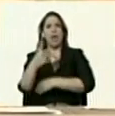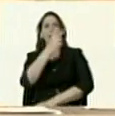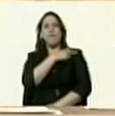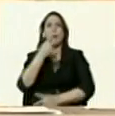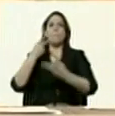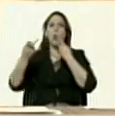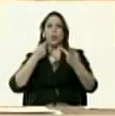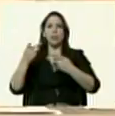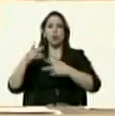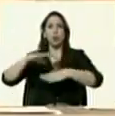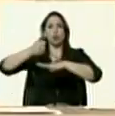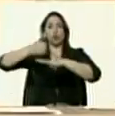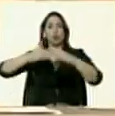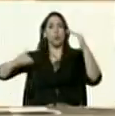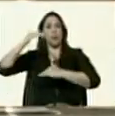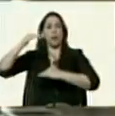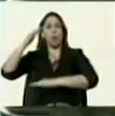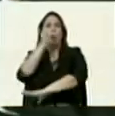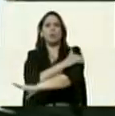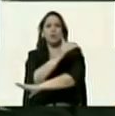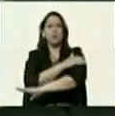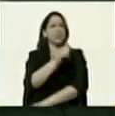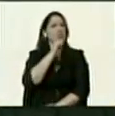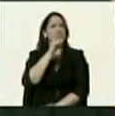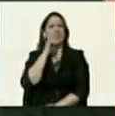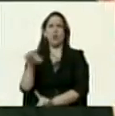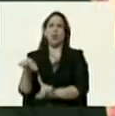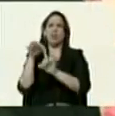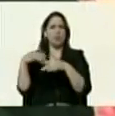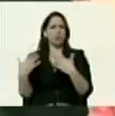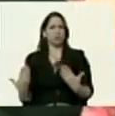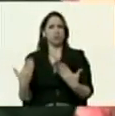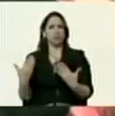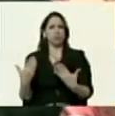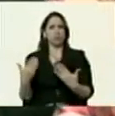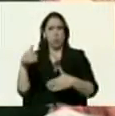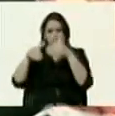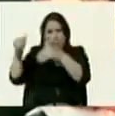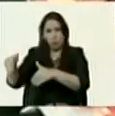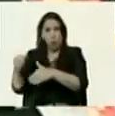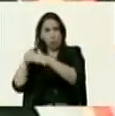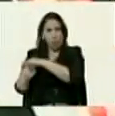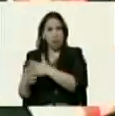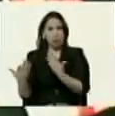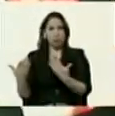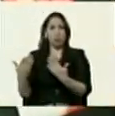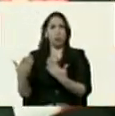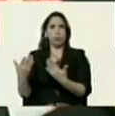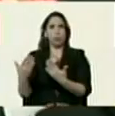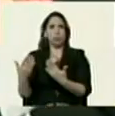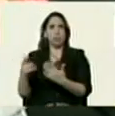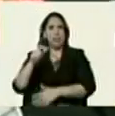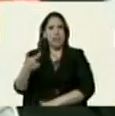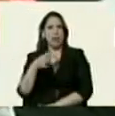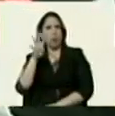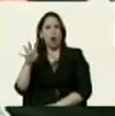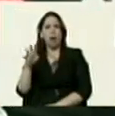político supremo de la oposición? ¿Quién? Hubo una elección interna en el G4, en la MUP.